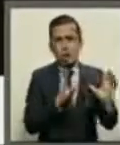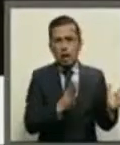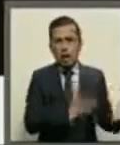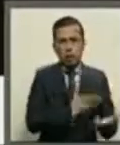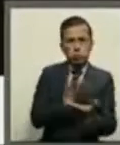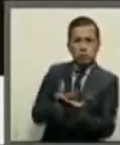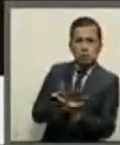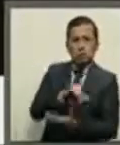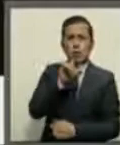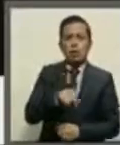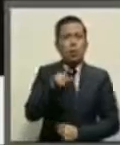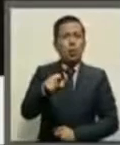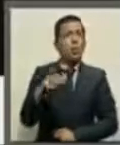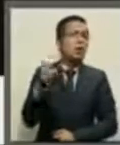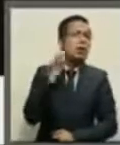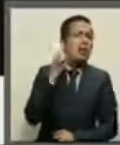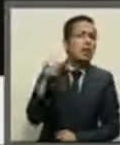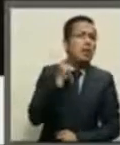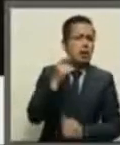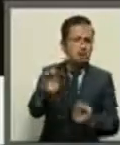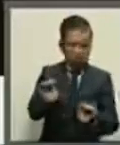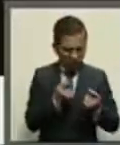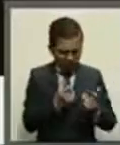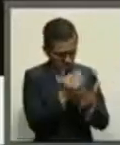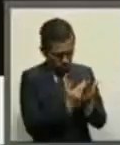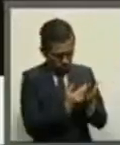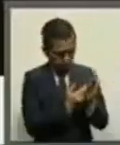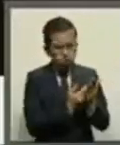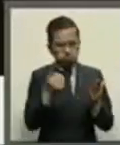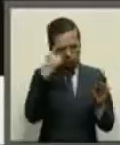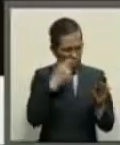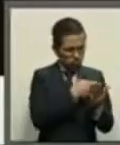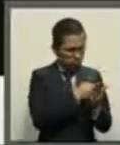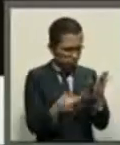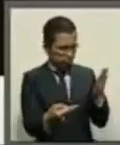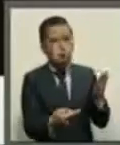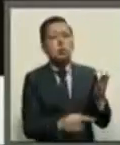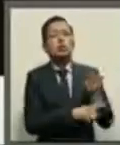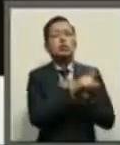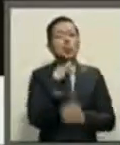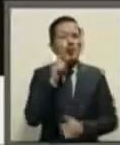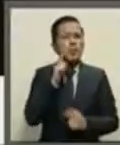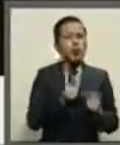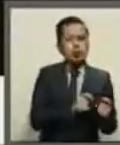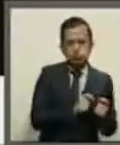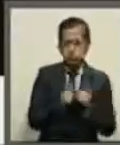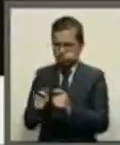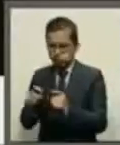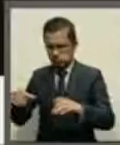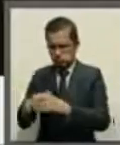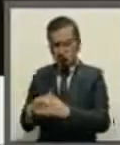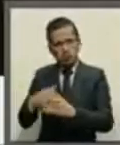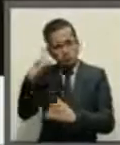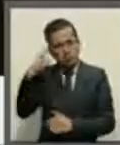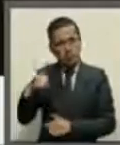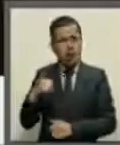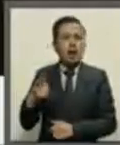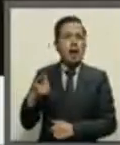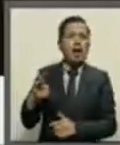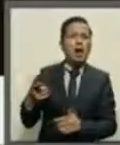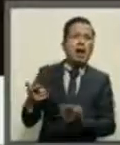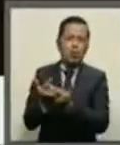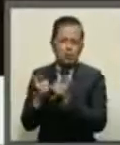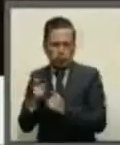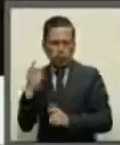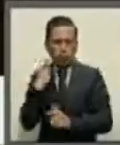República por sus buenas cartas de presentación, puedan ser designados en puestos partidistas o electos por un cargo